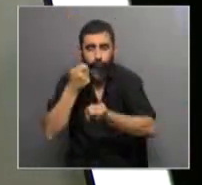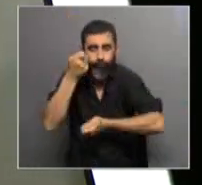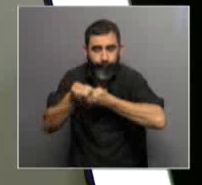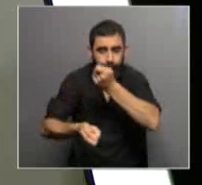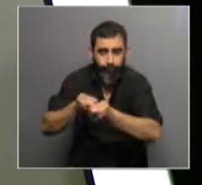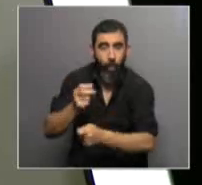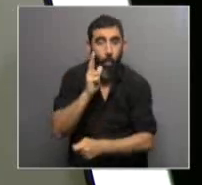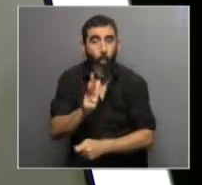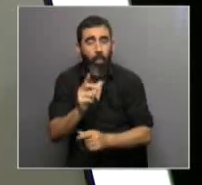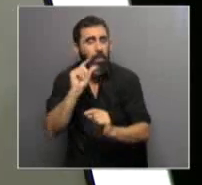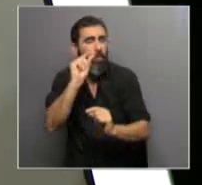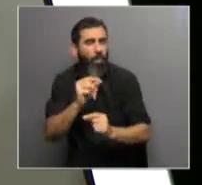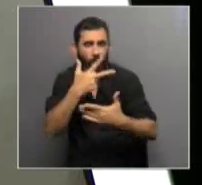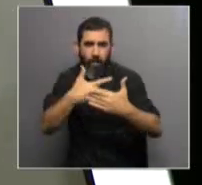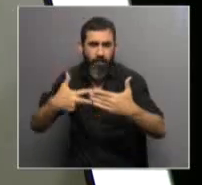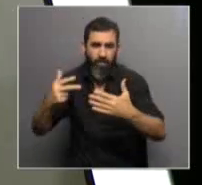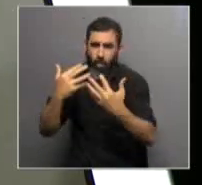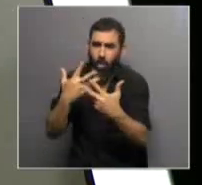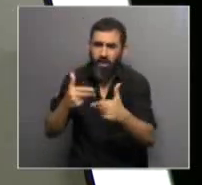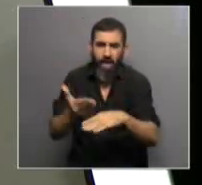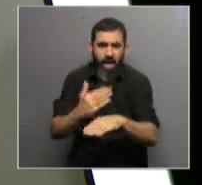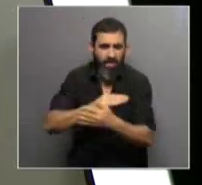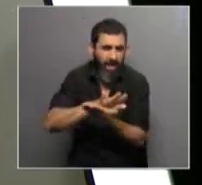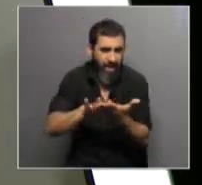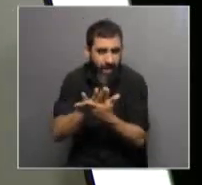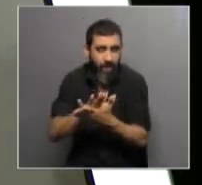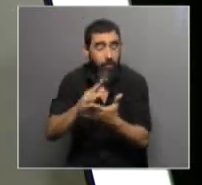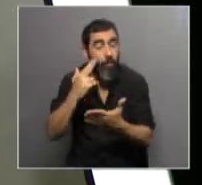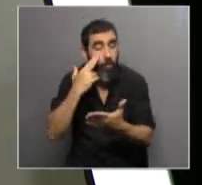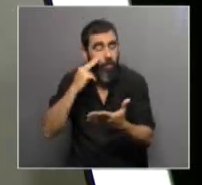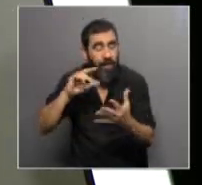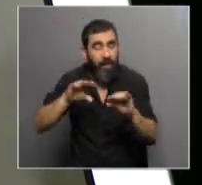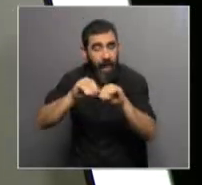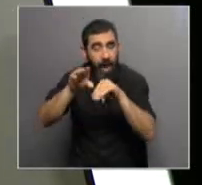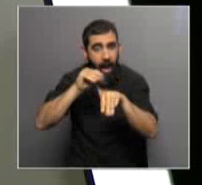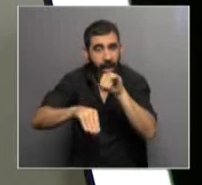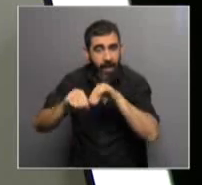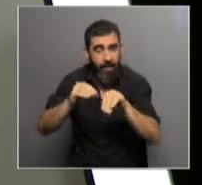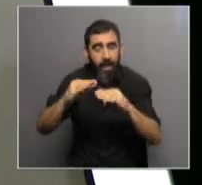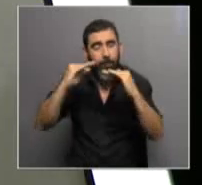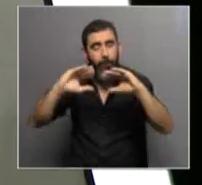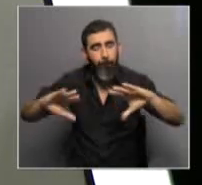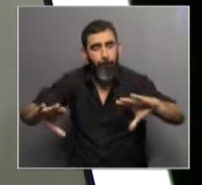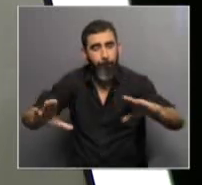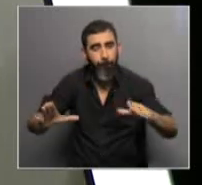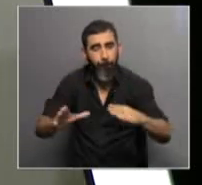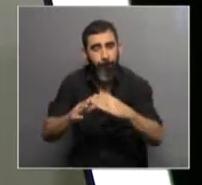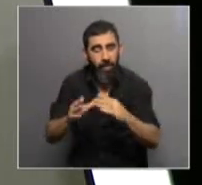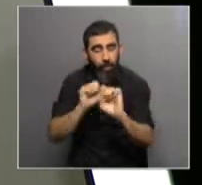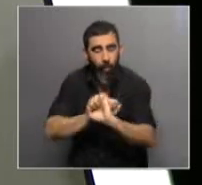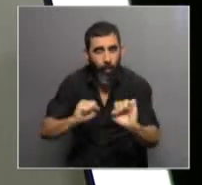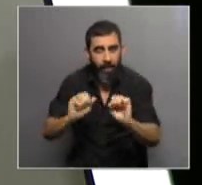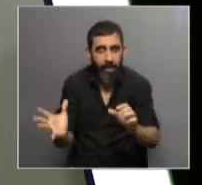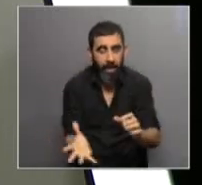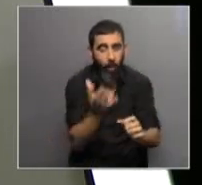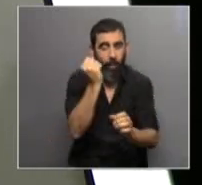humanas con poco y nada de planificación distorsiona el circuito de la arena disminuyendo cada vez más la capacidad de